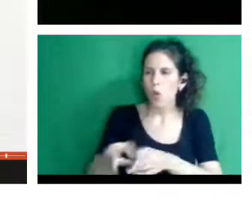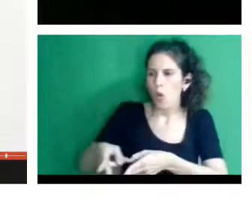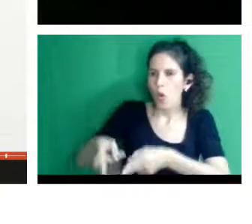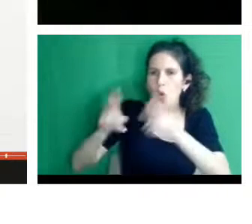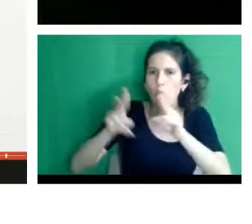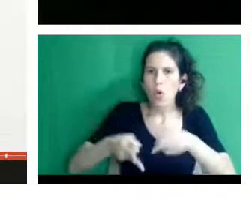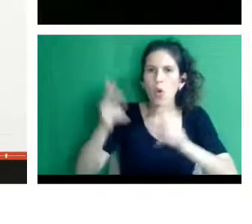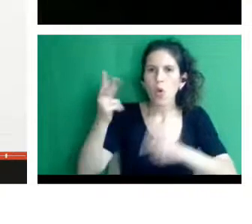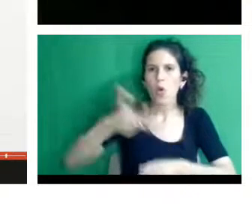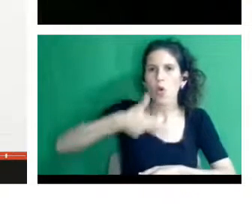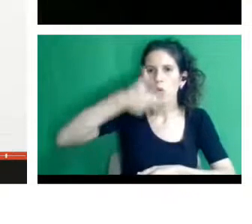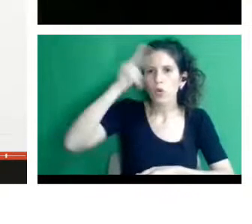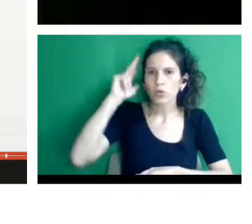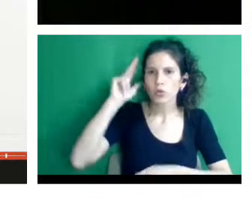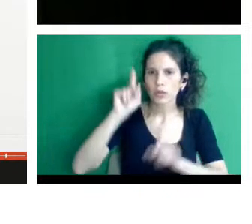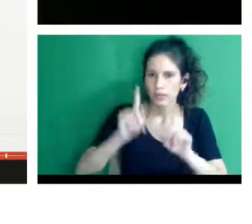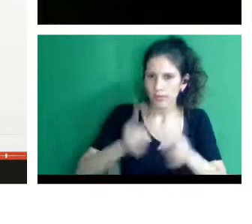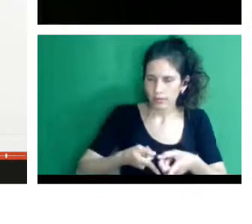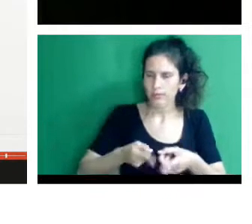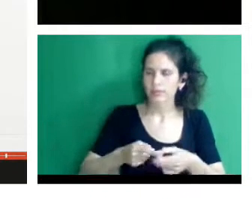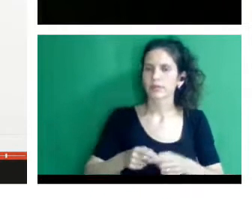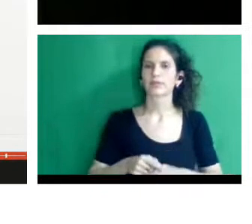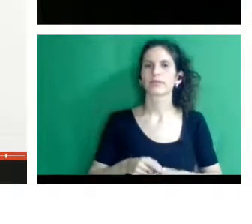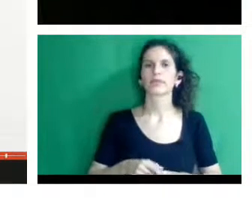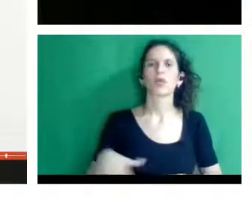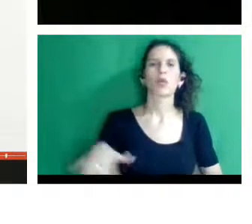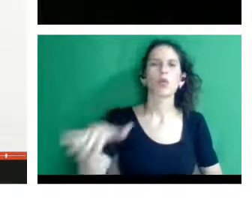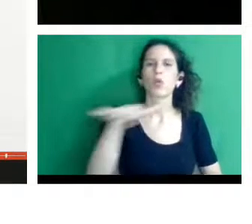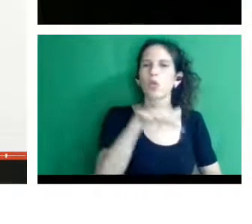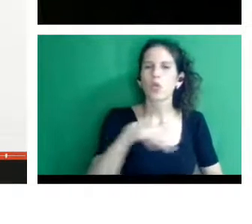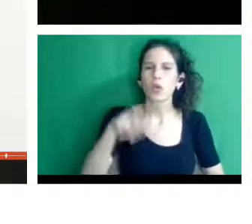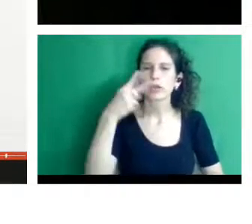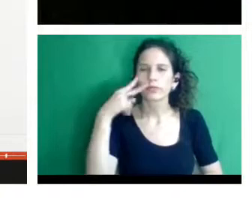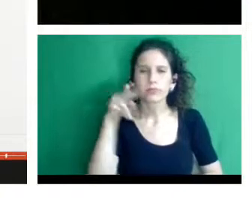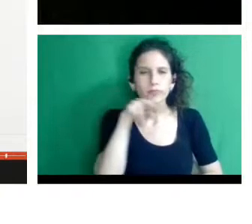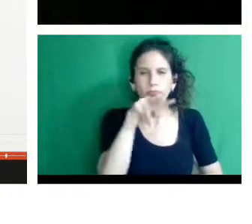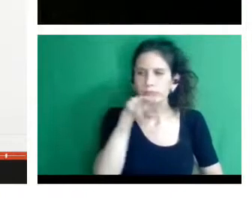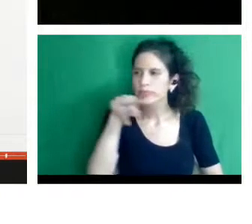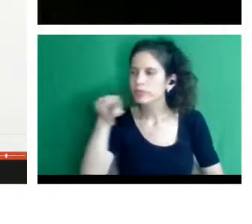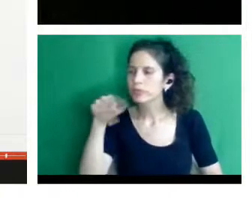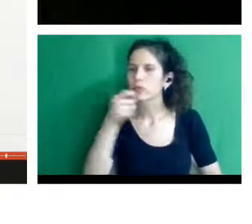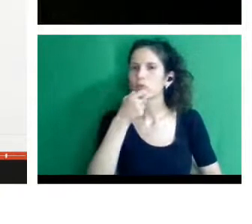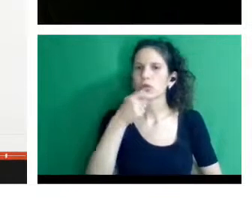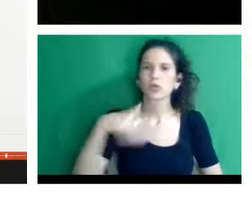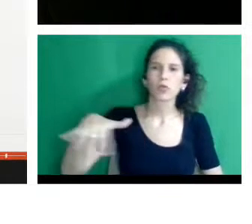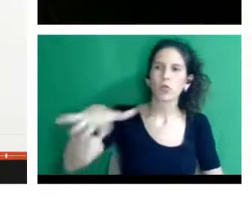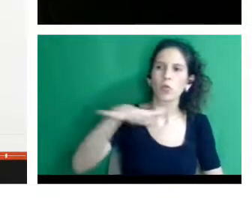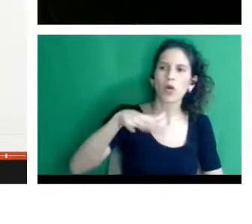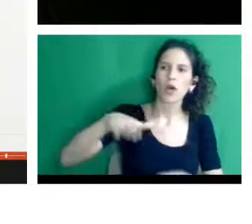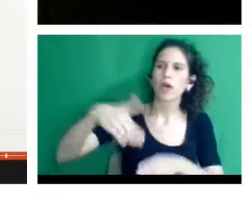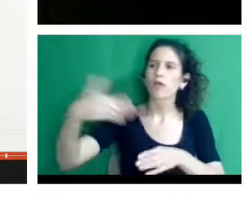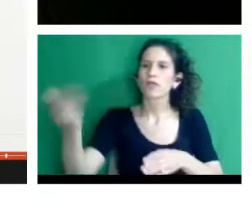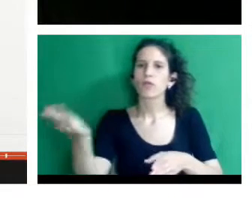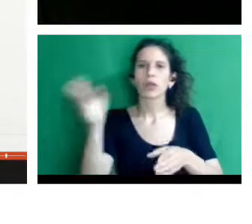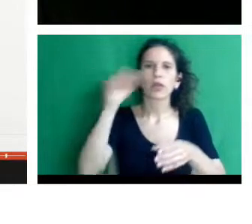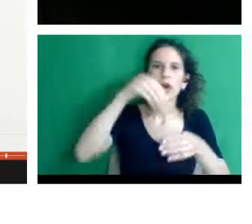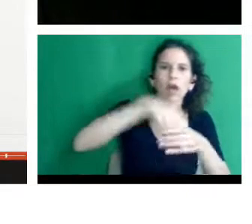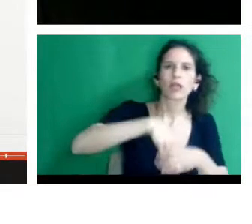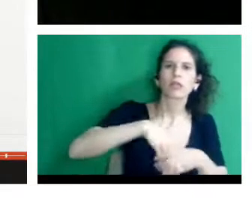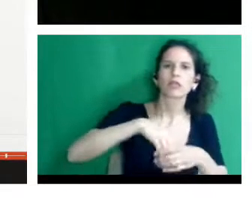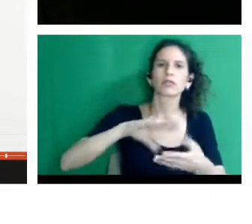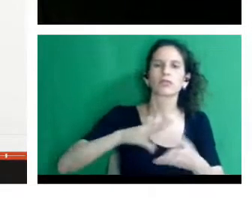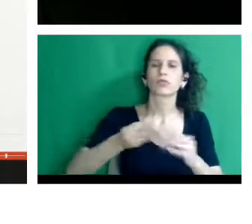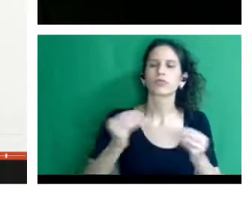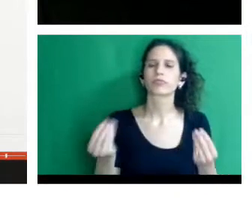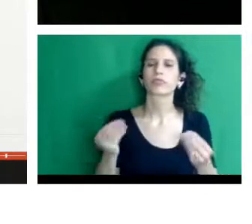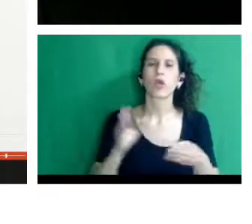escenarios se evaluaron? Los recorridos exteriores, los parqueaderos, ventanillas y casas y taquillas, los accesos